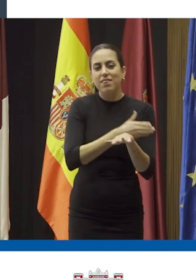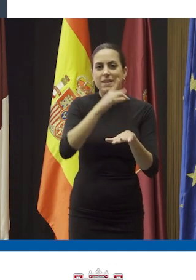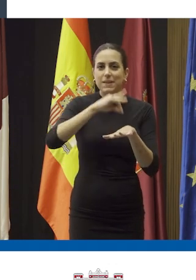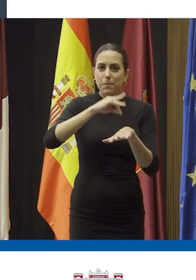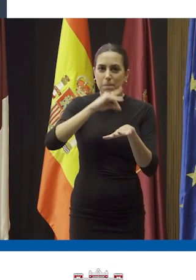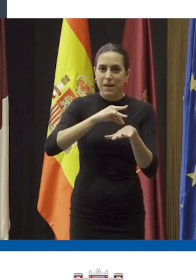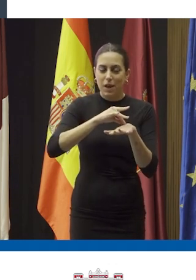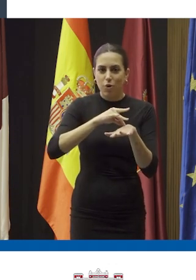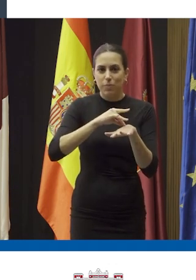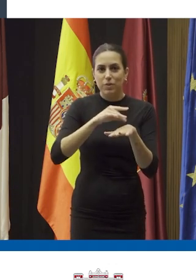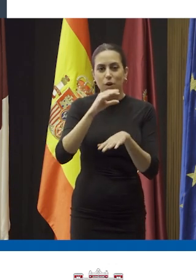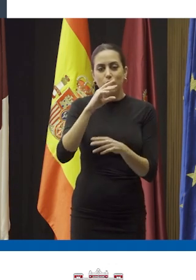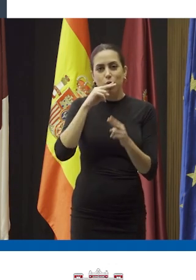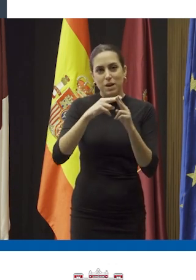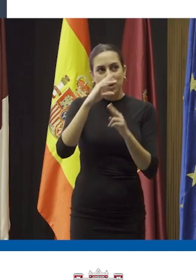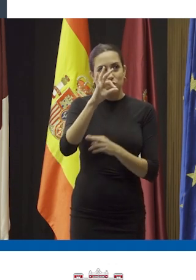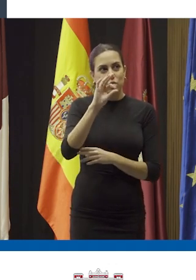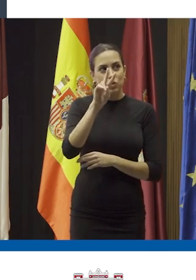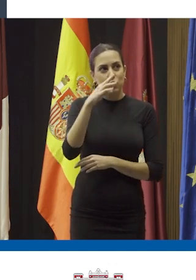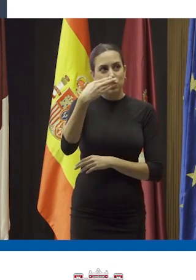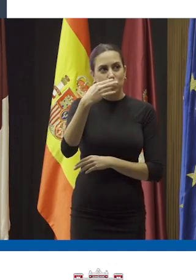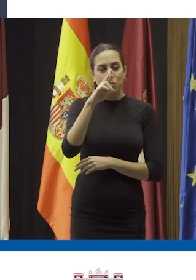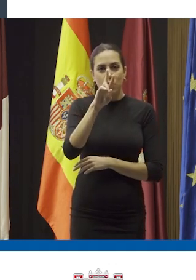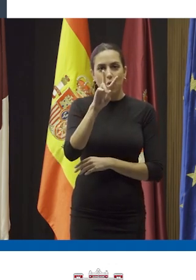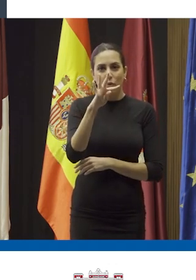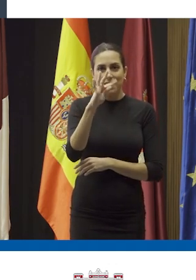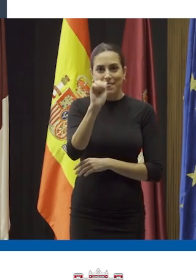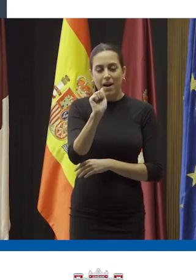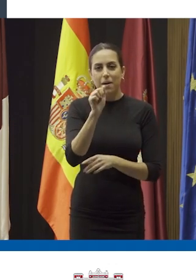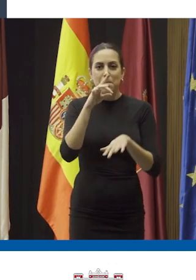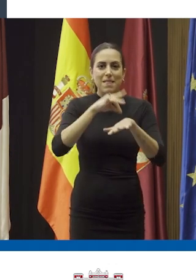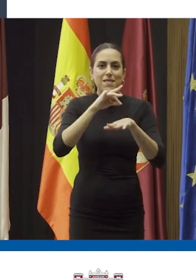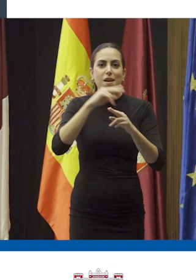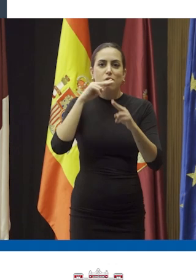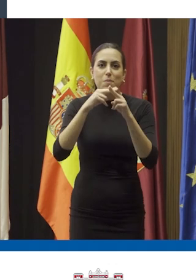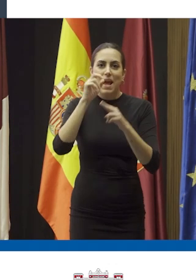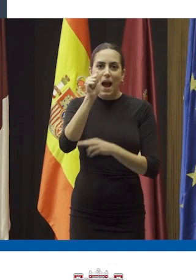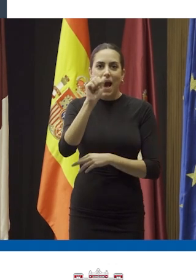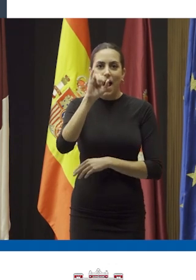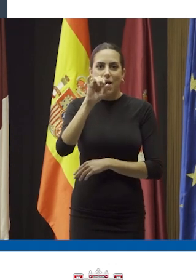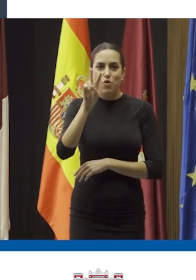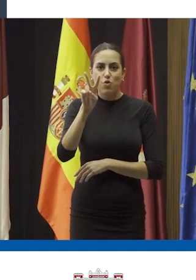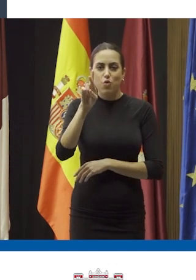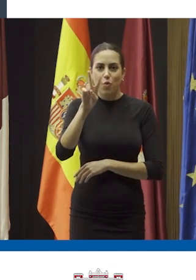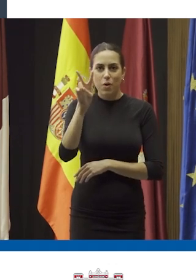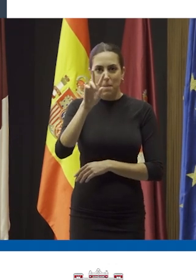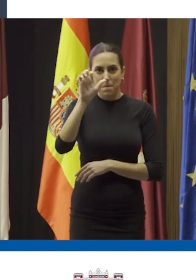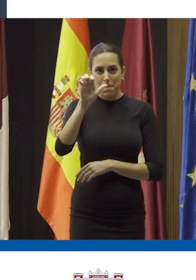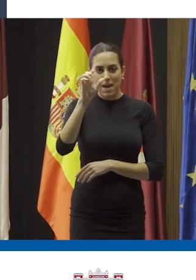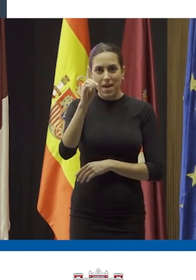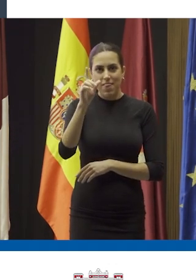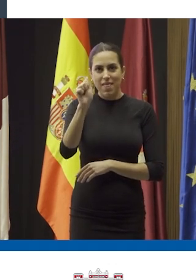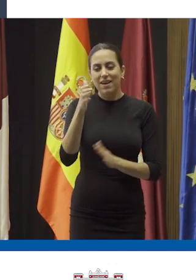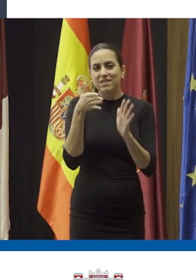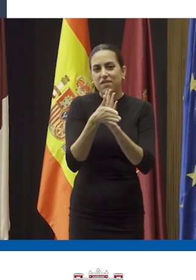fue Susruta. Escribió el Ayurveda, donde este Ayurveda se describe todos los procedimientos médicos y